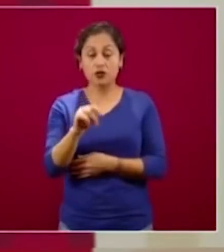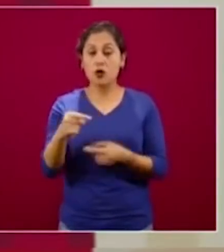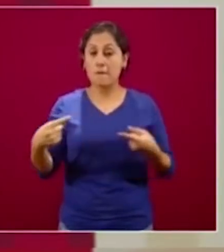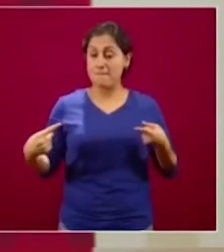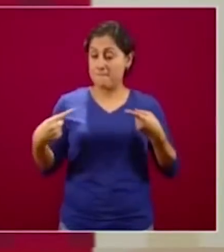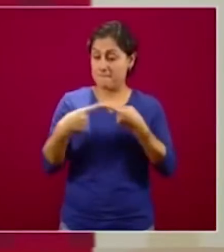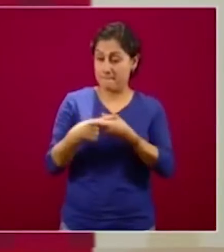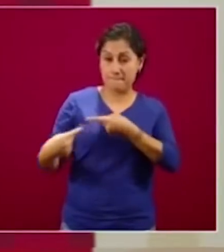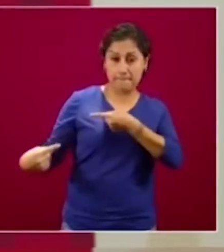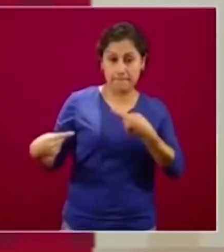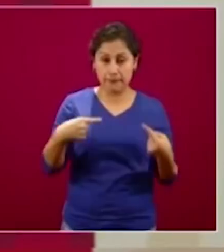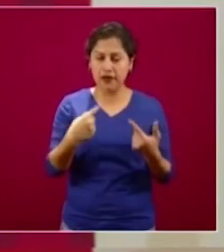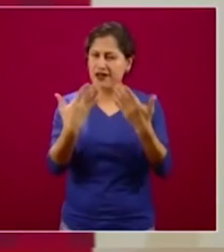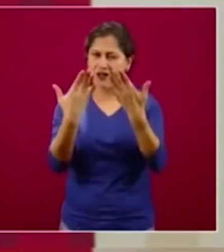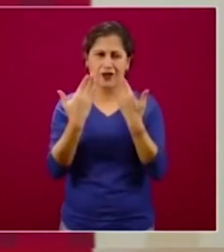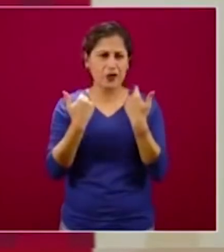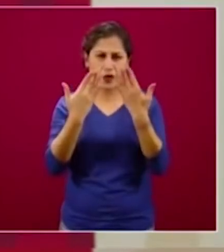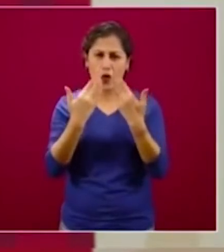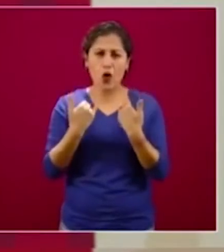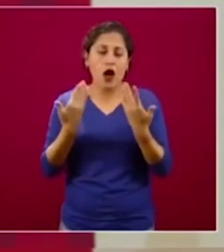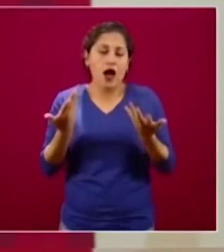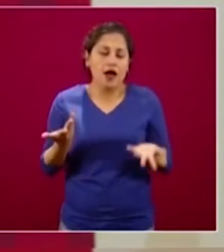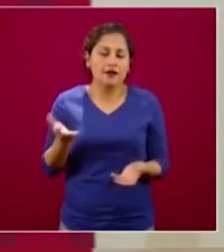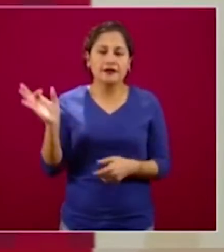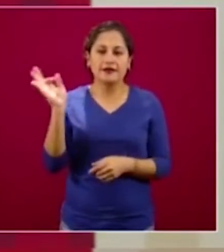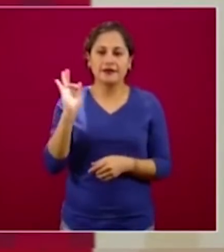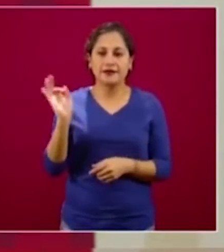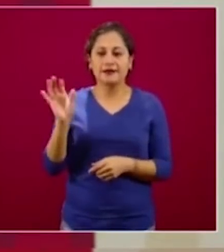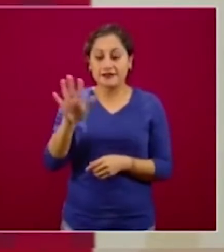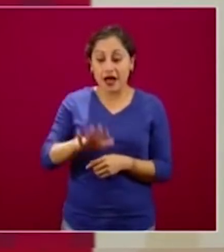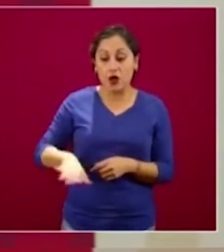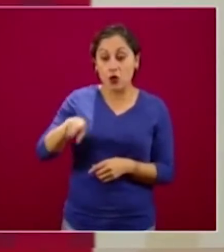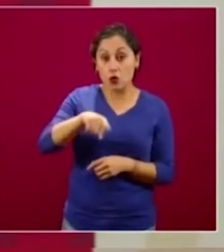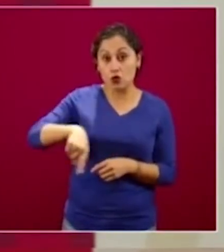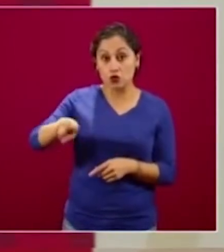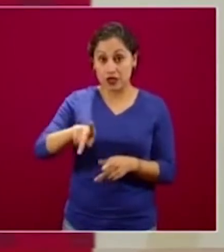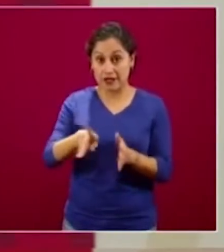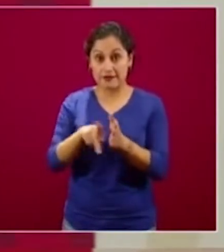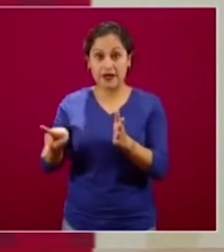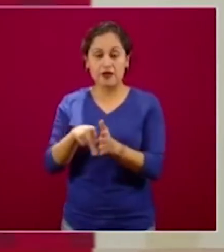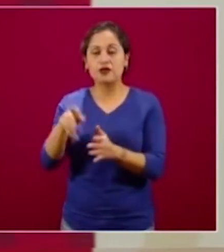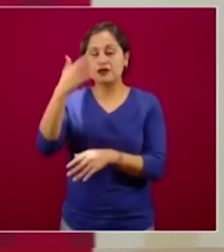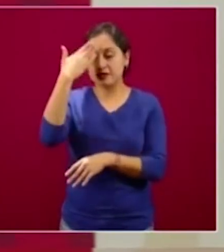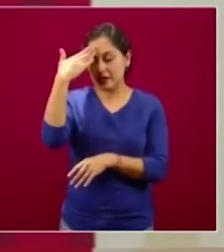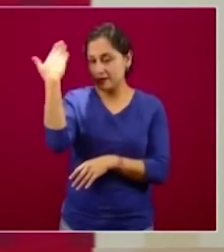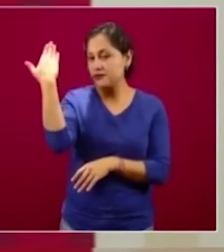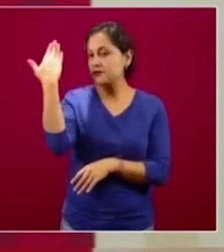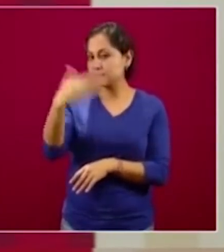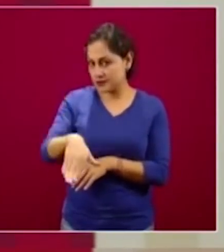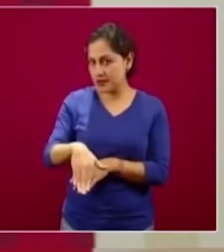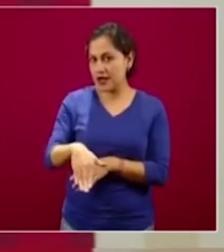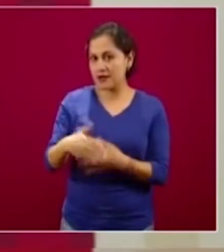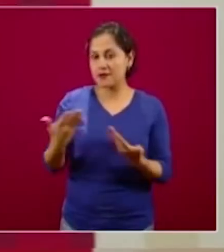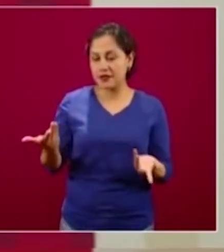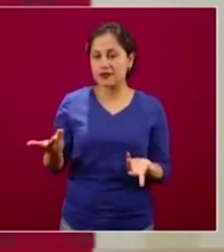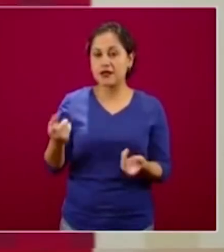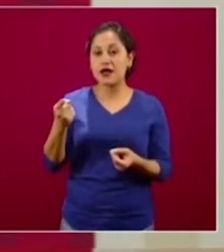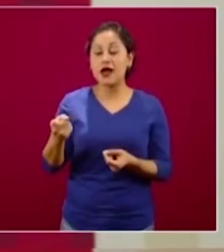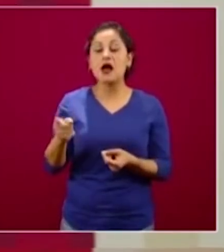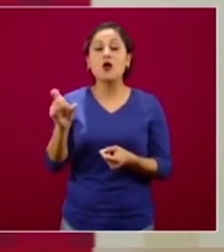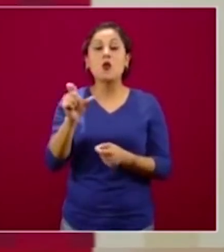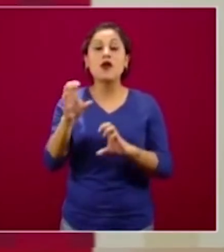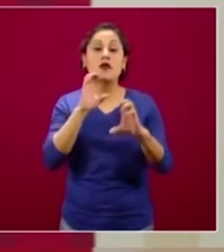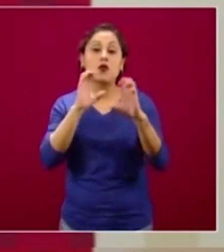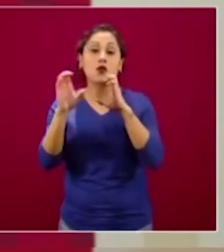A veces es un fenómeno que ustedes mejor que yo conocen en la comunicación social, en la